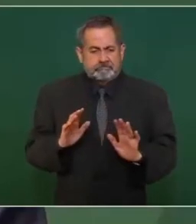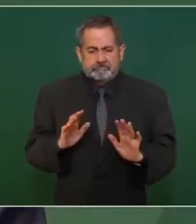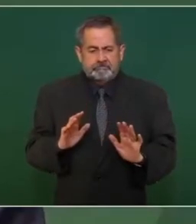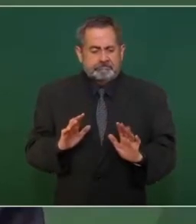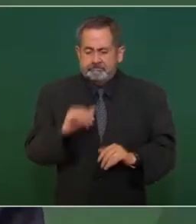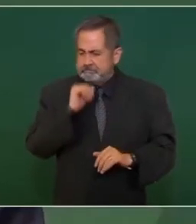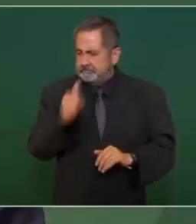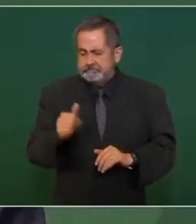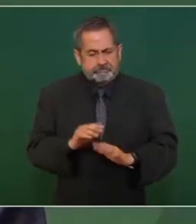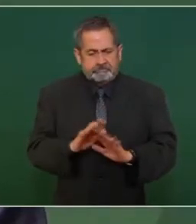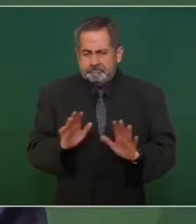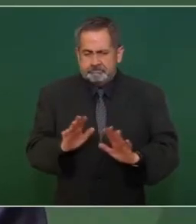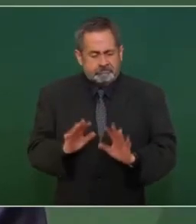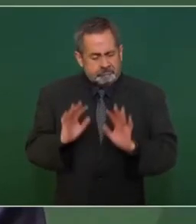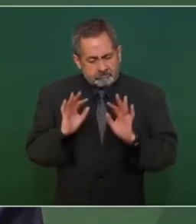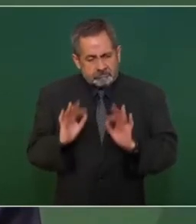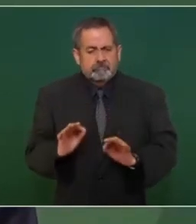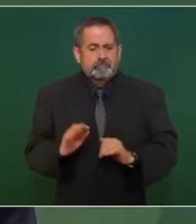sea